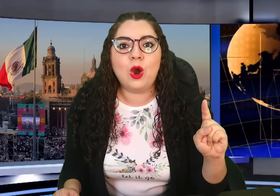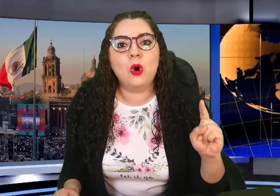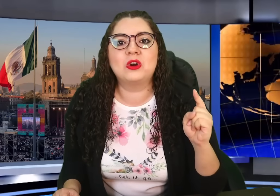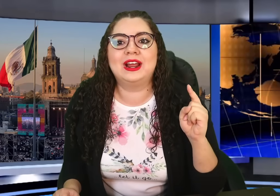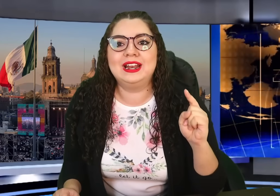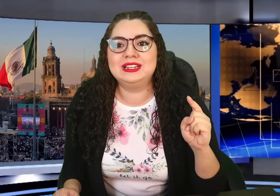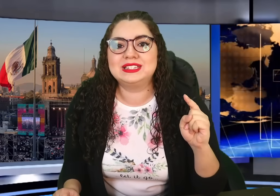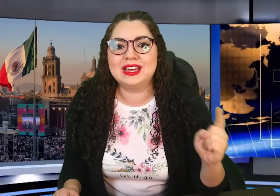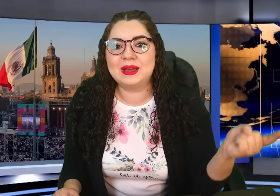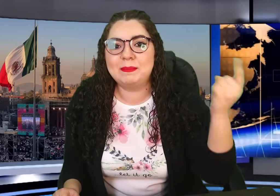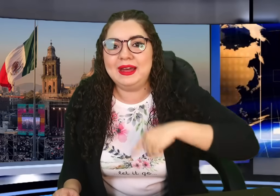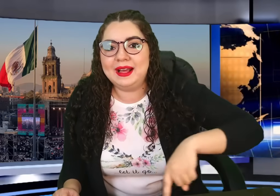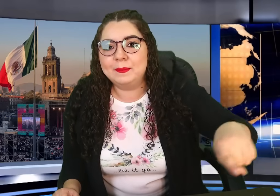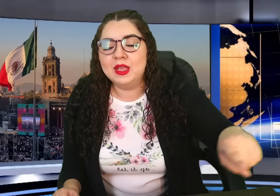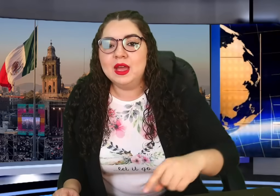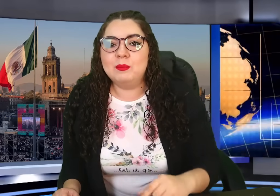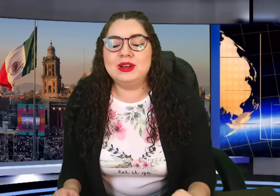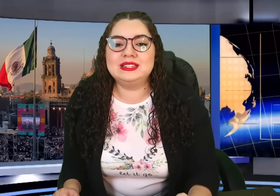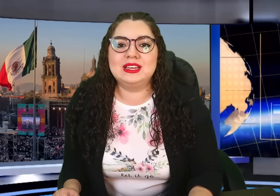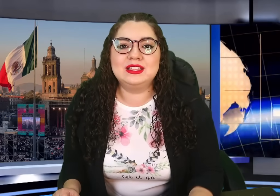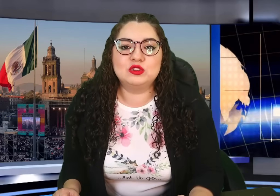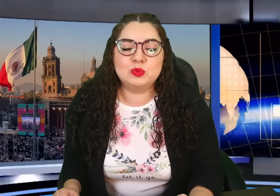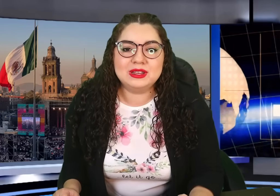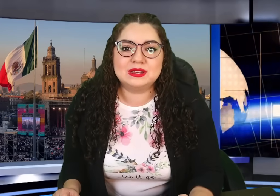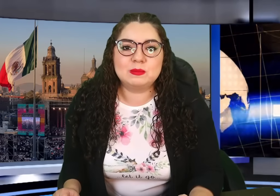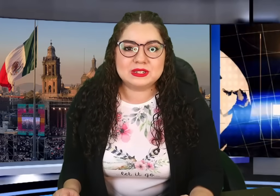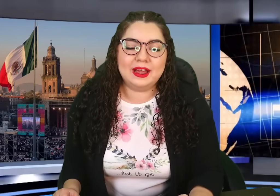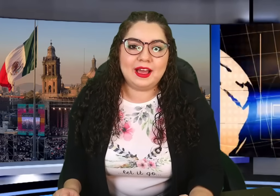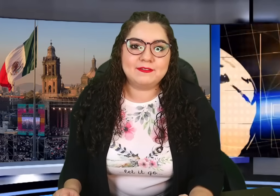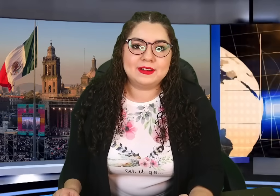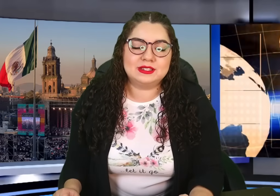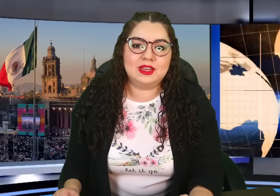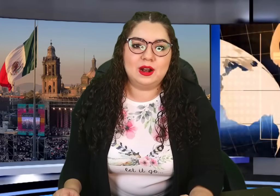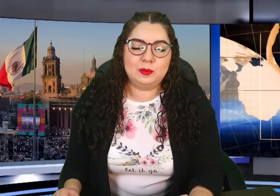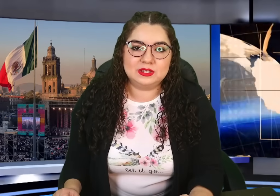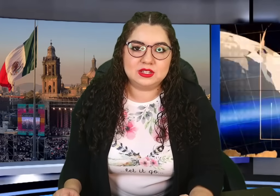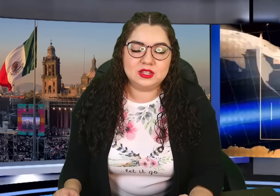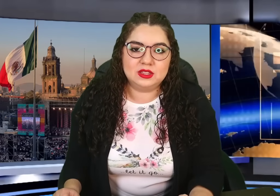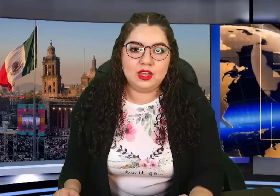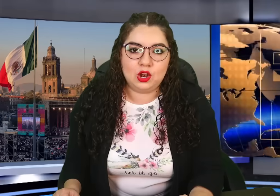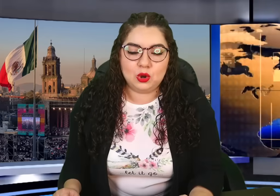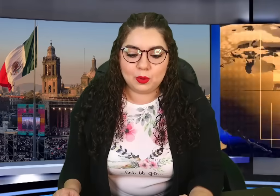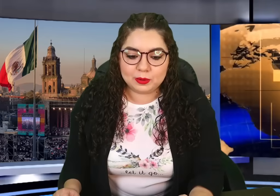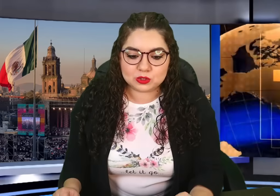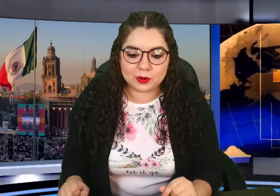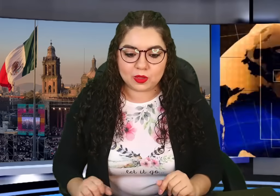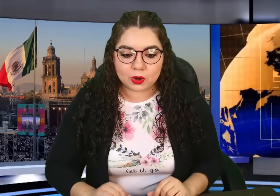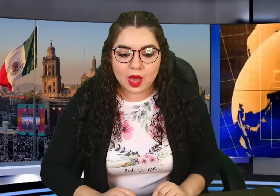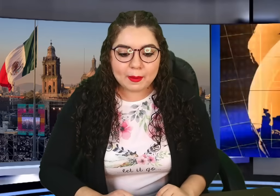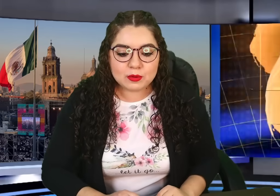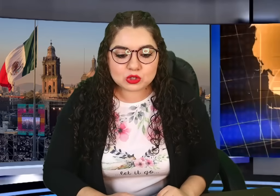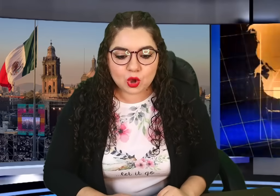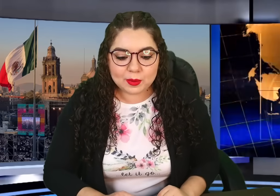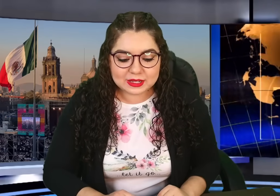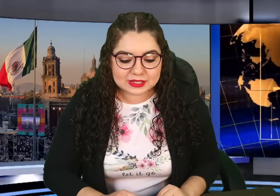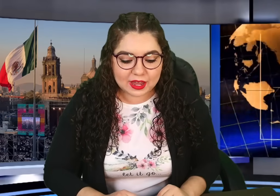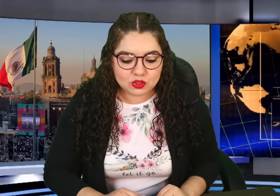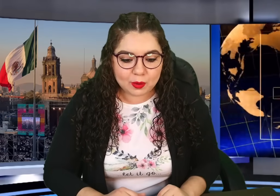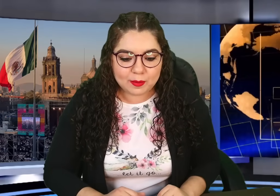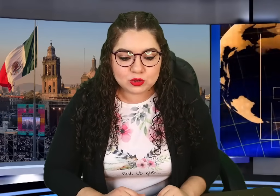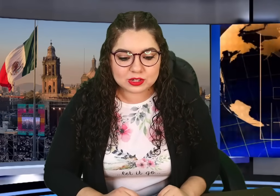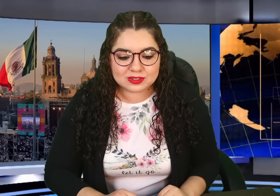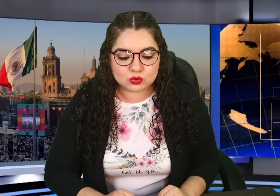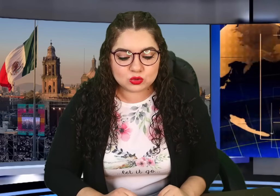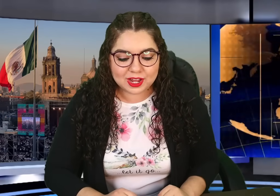delincuencia organizada para... pues después empezar a fastidiar al presidente López Obrador. Vamos